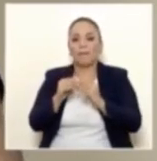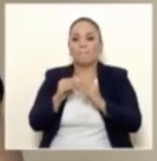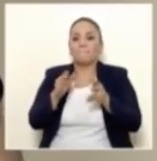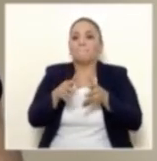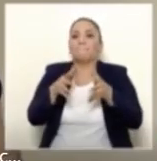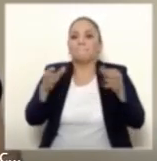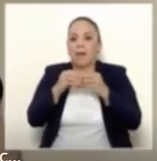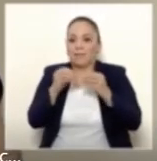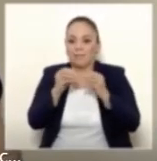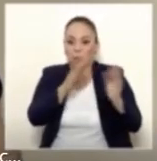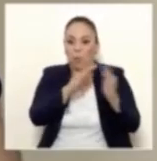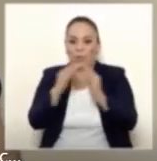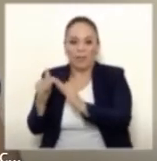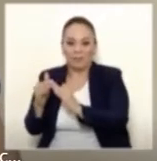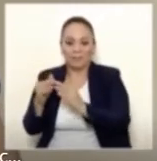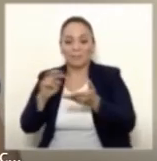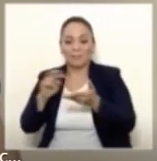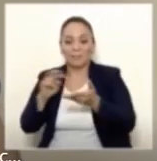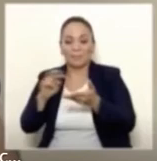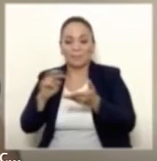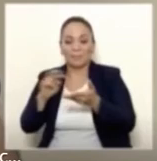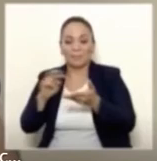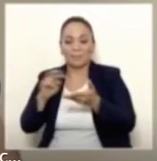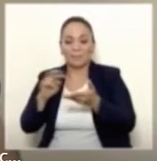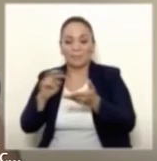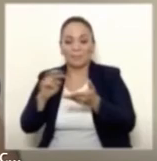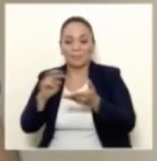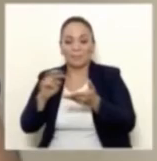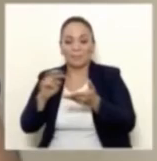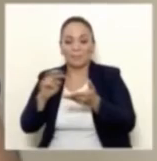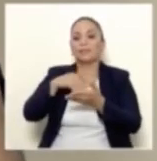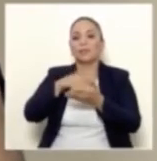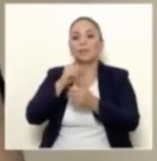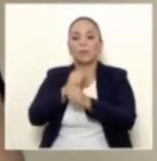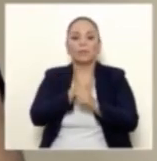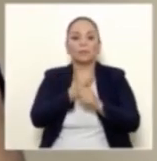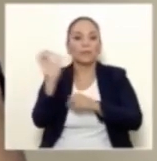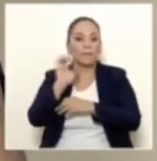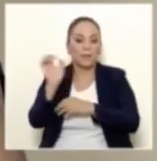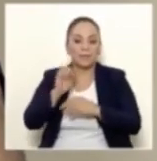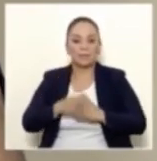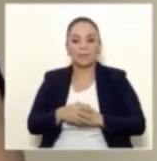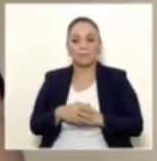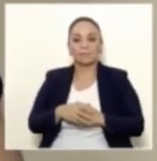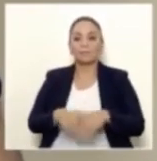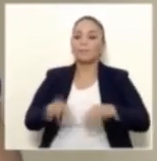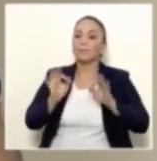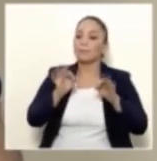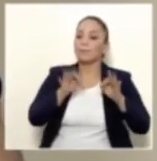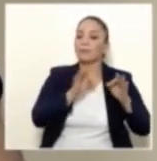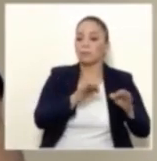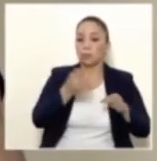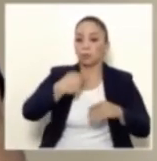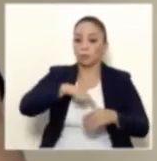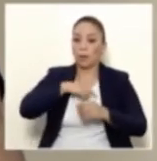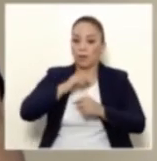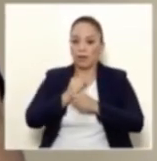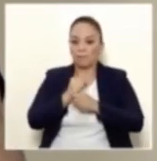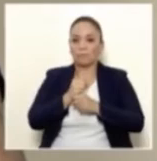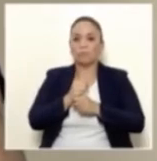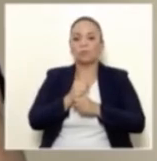decir que las próximas horas a partir de la reunión que tenemos del centro de operaciones de emergencia y de las decisiones que tomemos